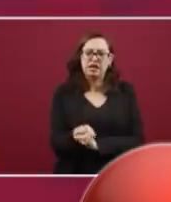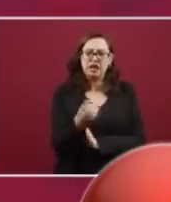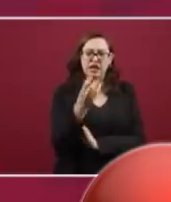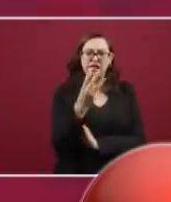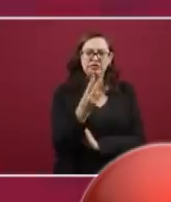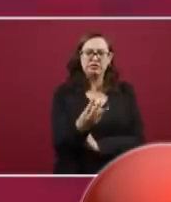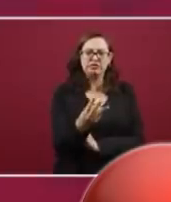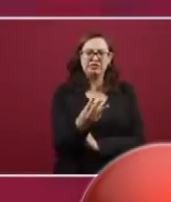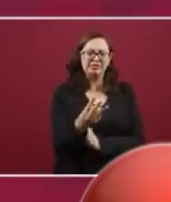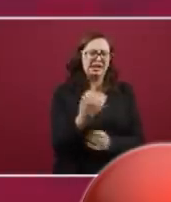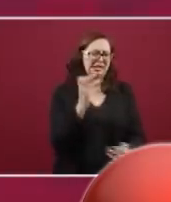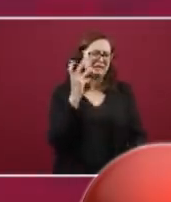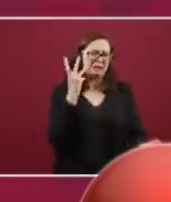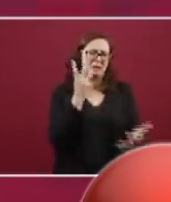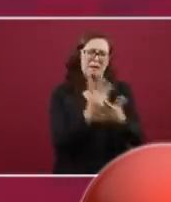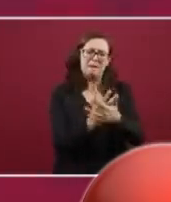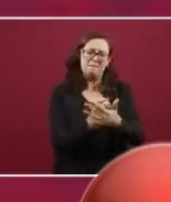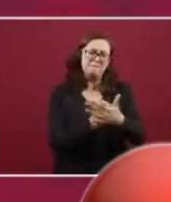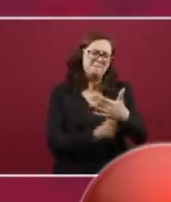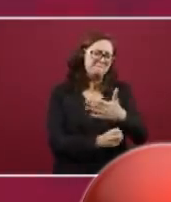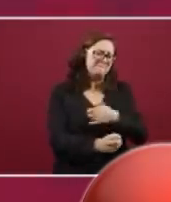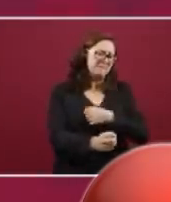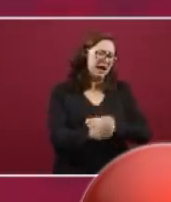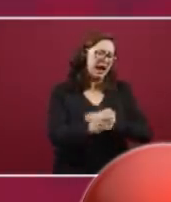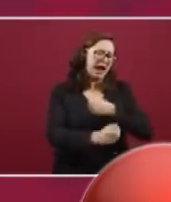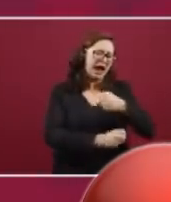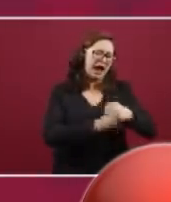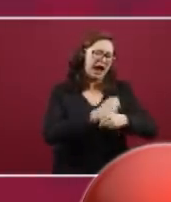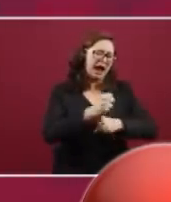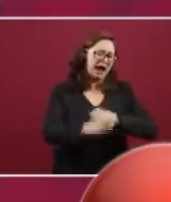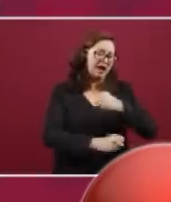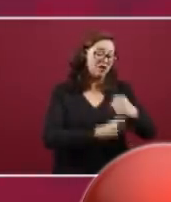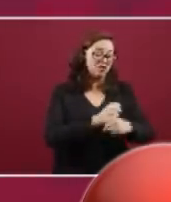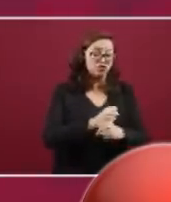a muchos años de prisión y 5